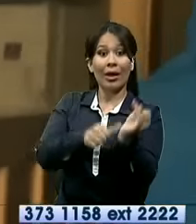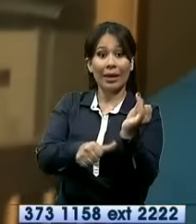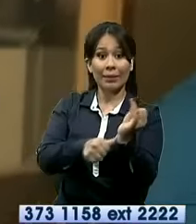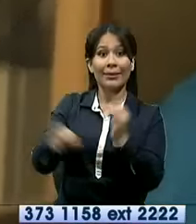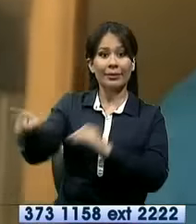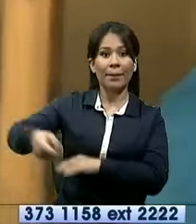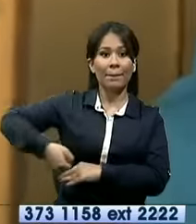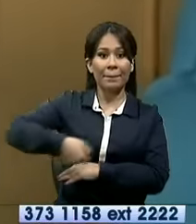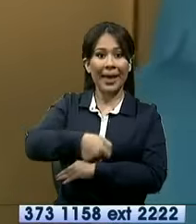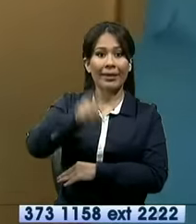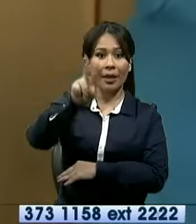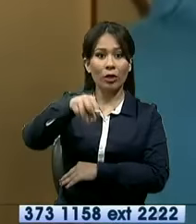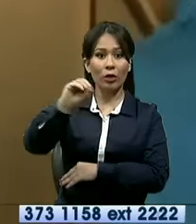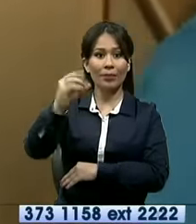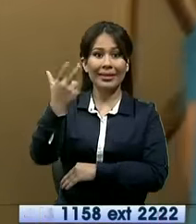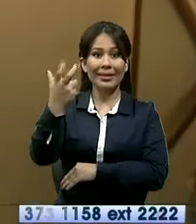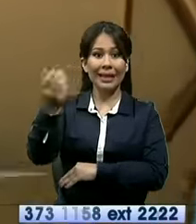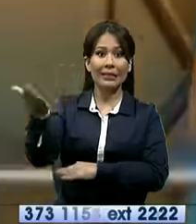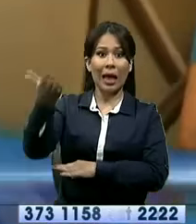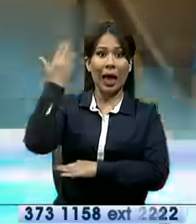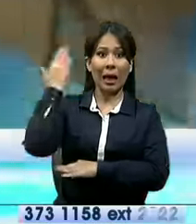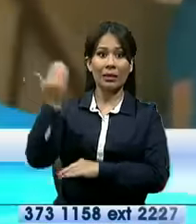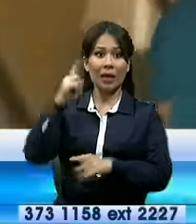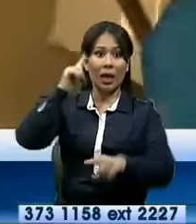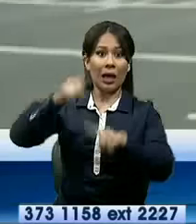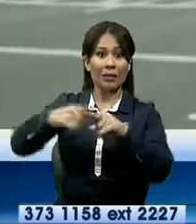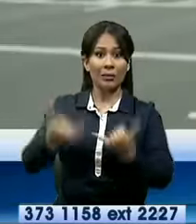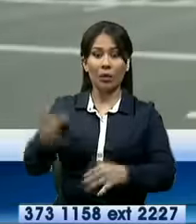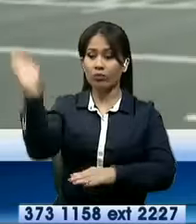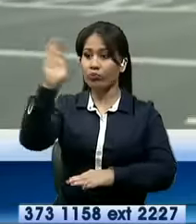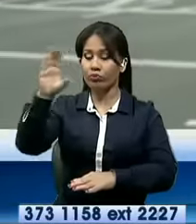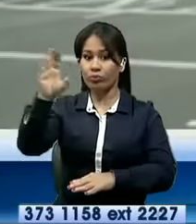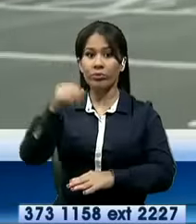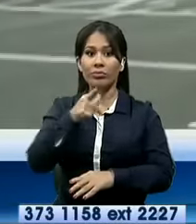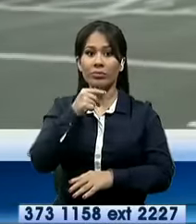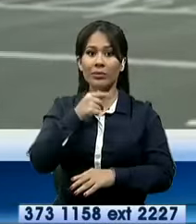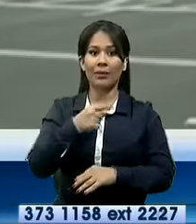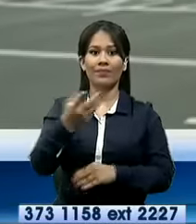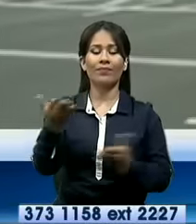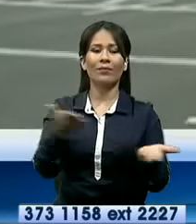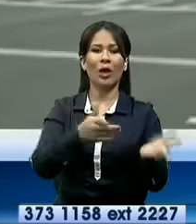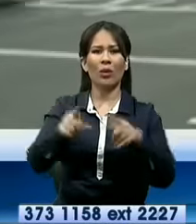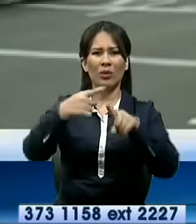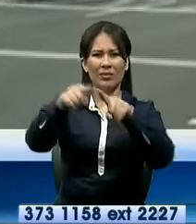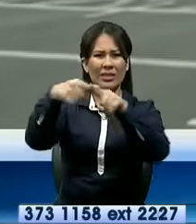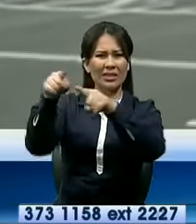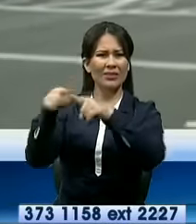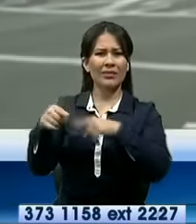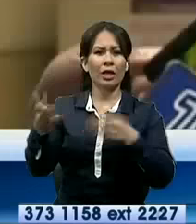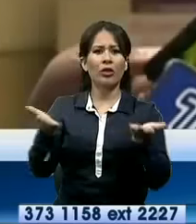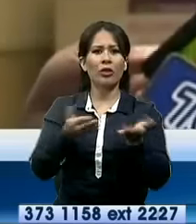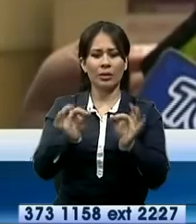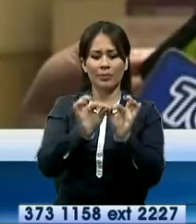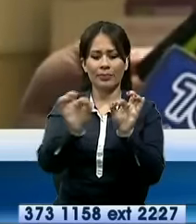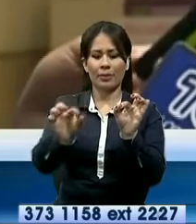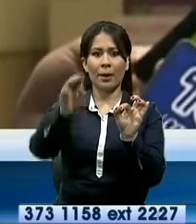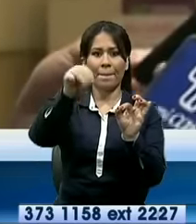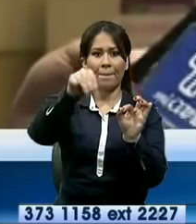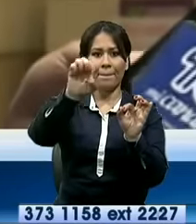otros dos serían miembros de una red dedicada al microtráfico que básicamente operaban en varias partes del Cantón Mejía.